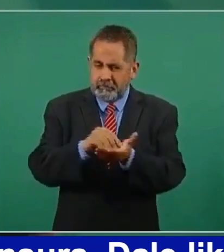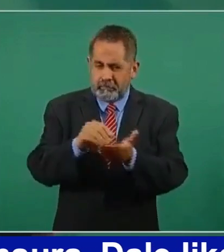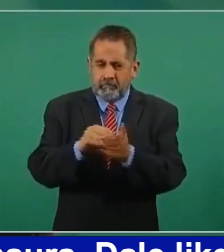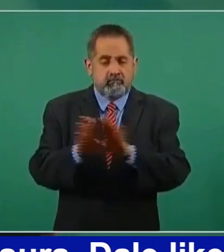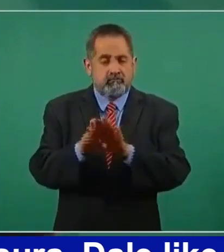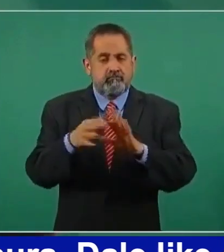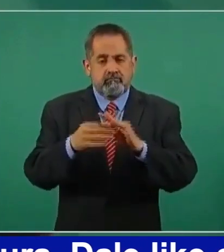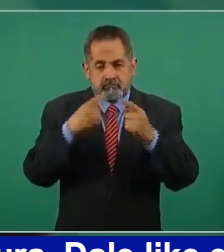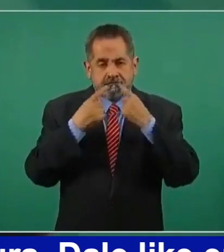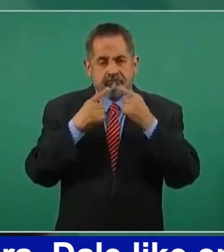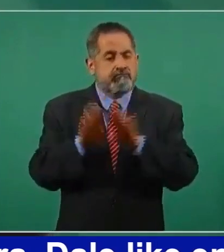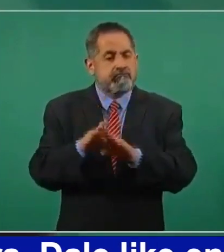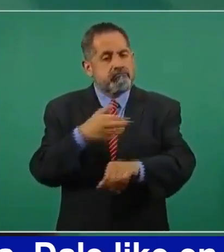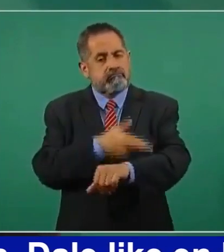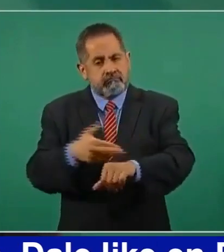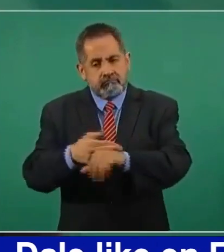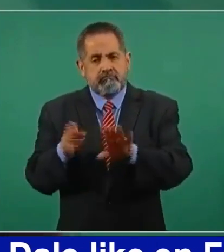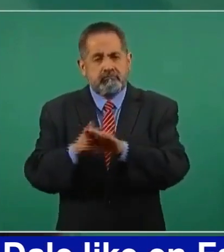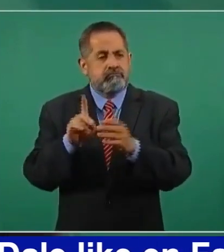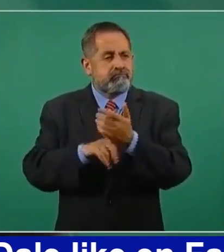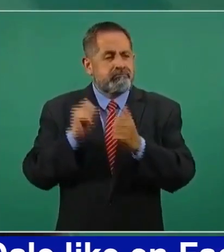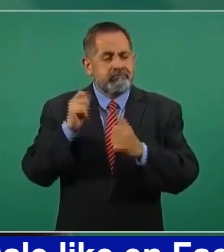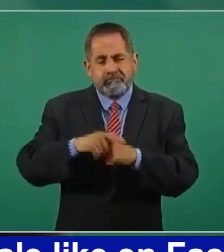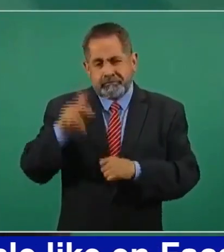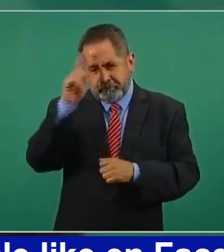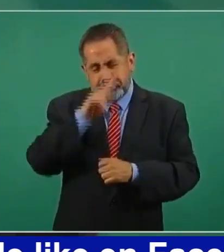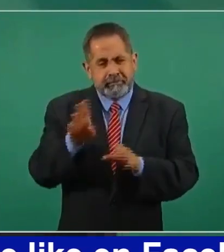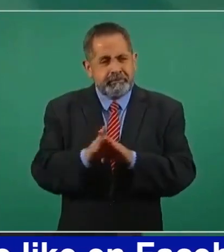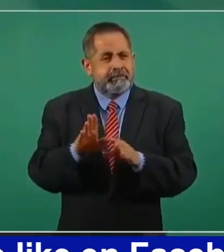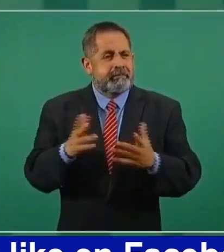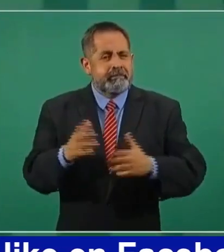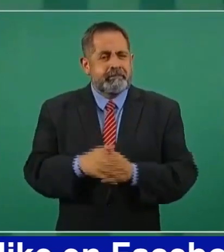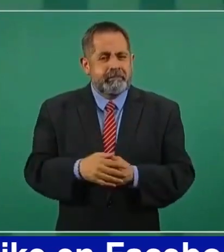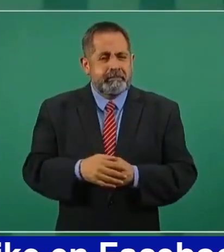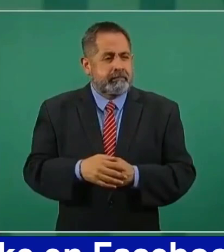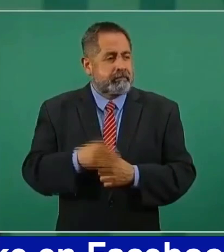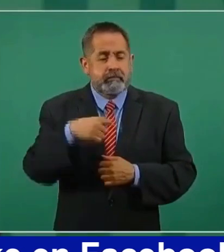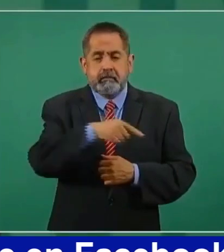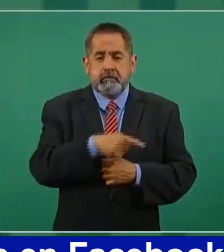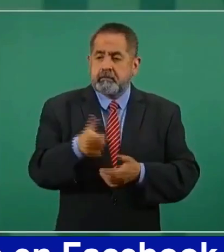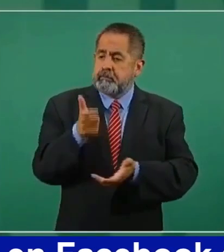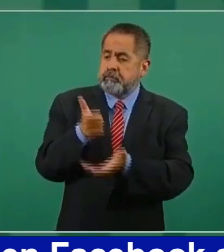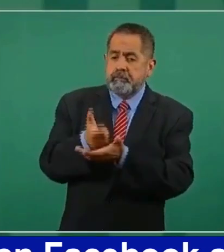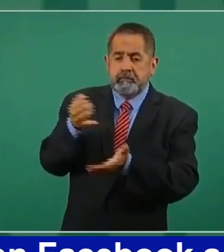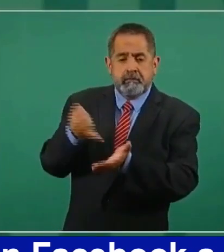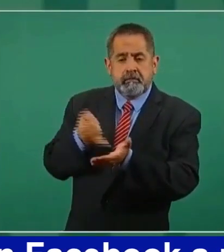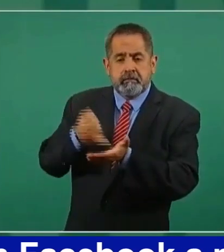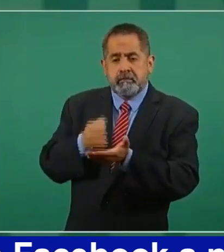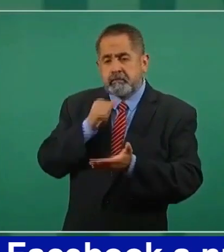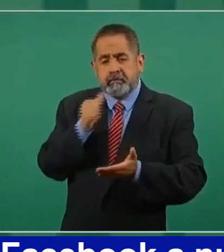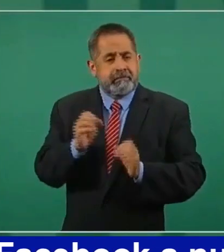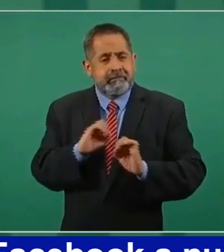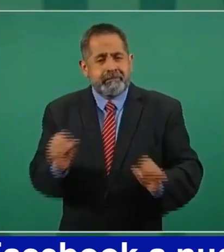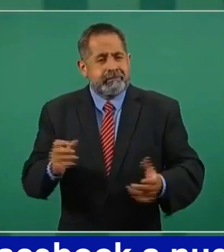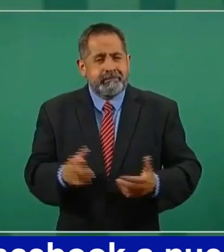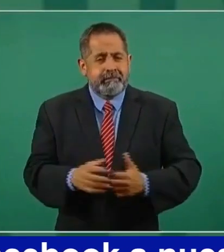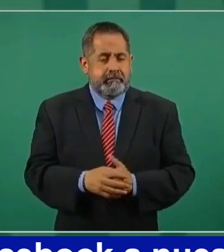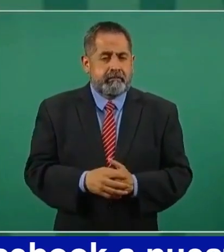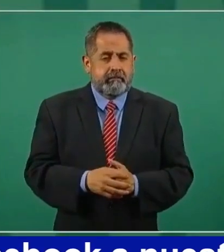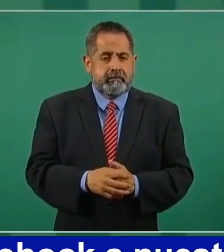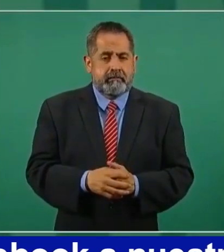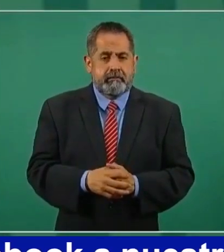todavía hay otras cosas peores. Imagínense que no pagaban impuestos.